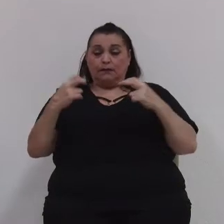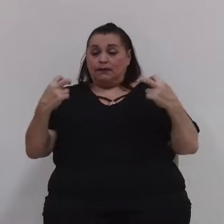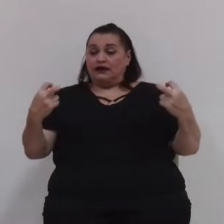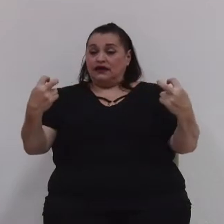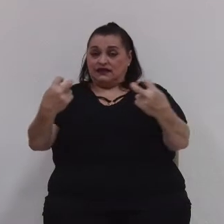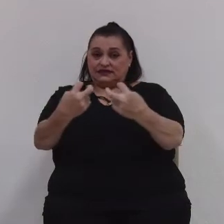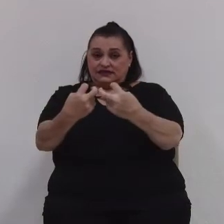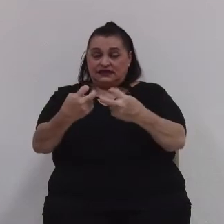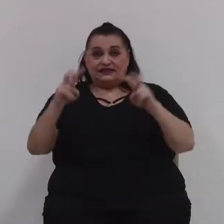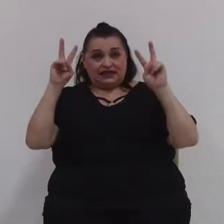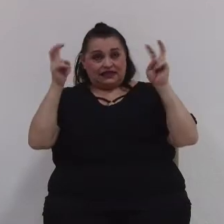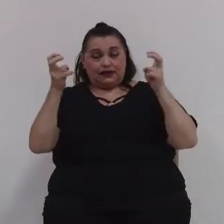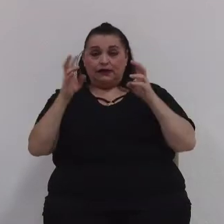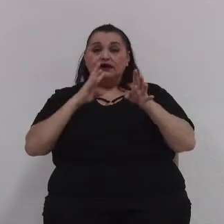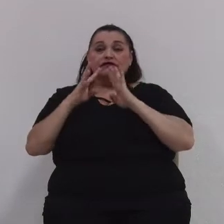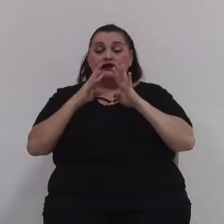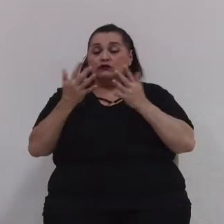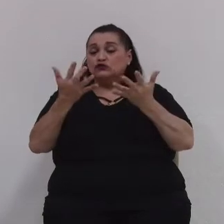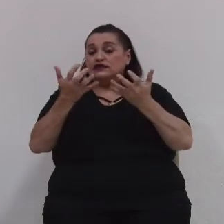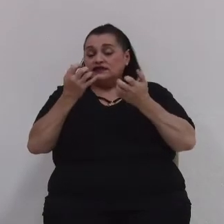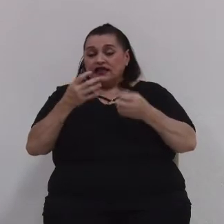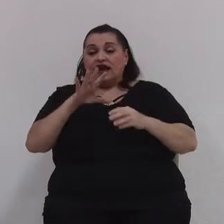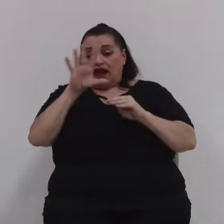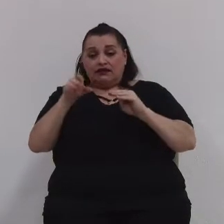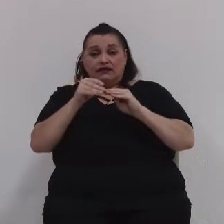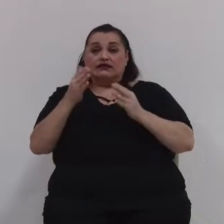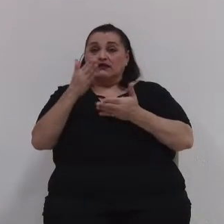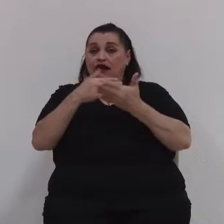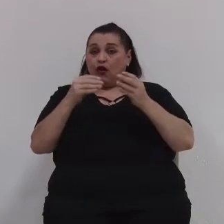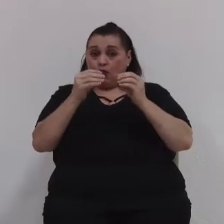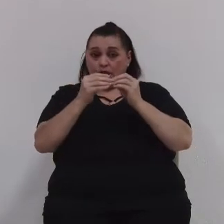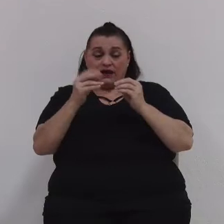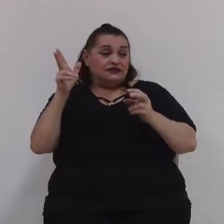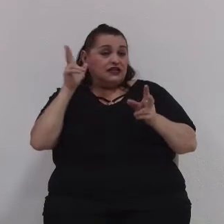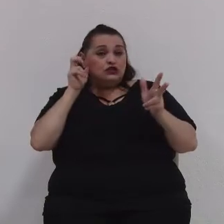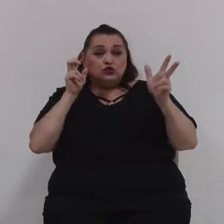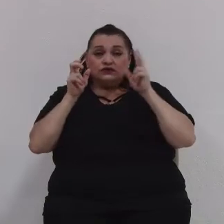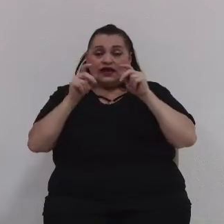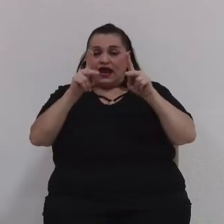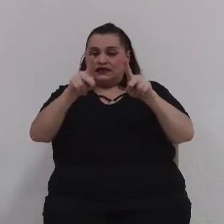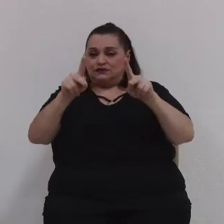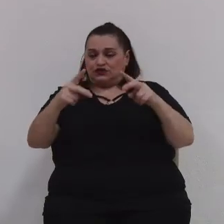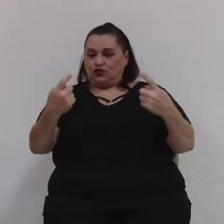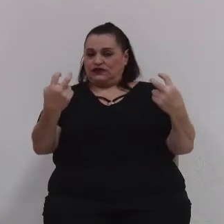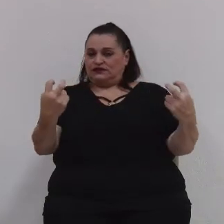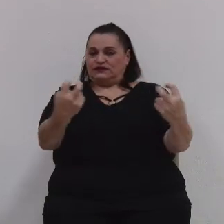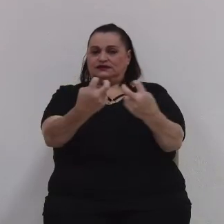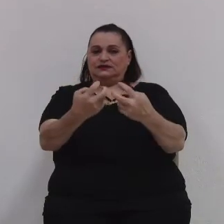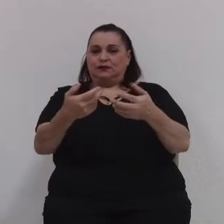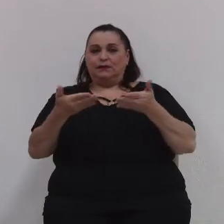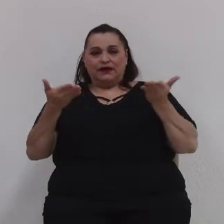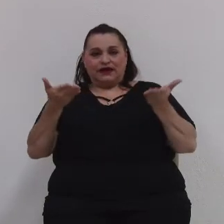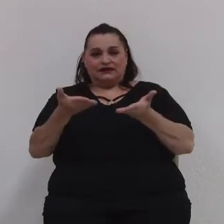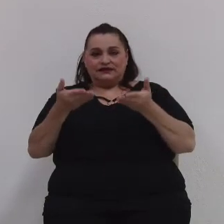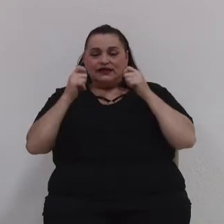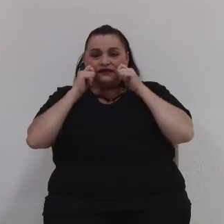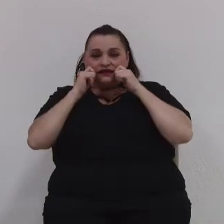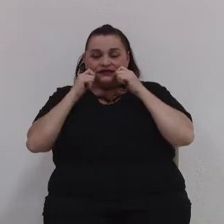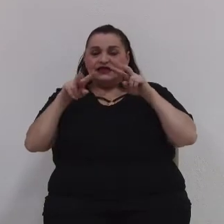los temas tratados, si es que quisieran añadir algo más, así como escuchar al público presente aquí y